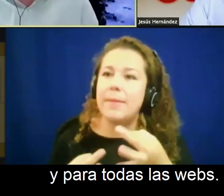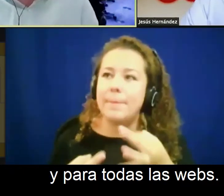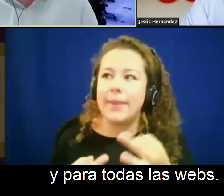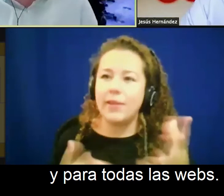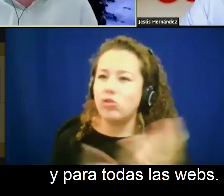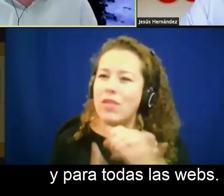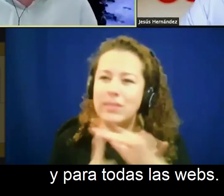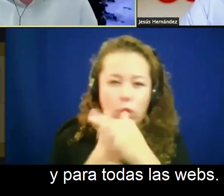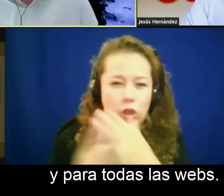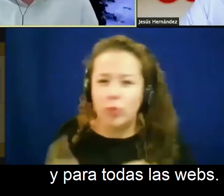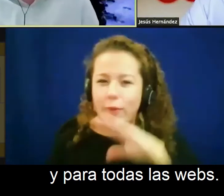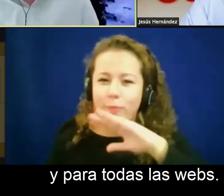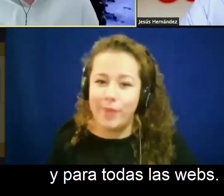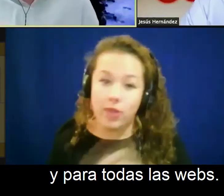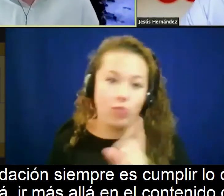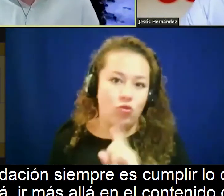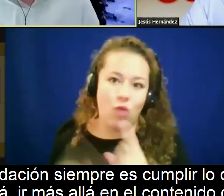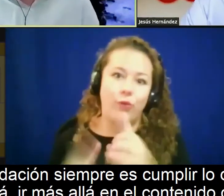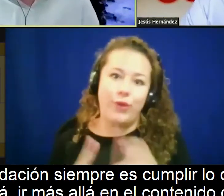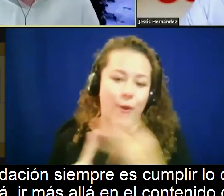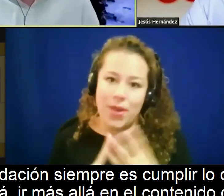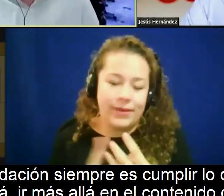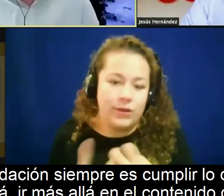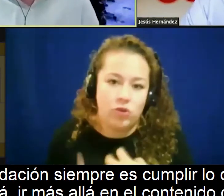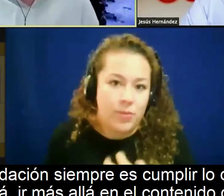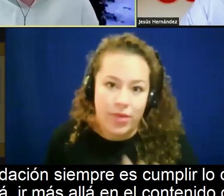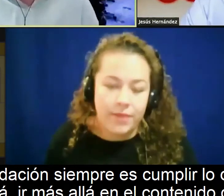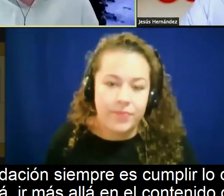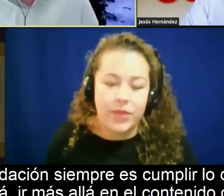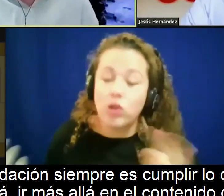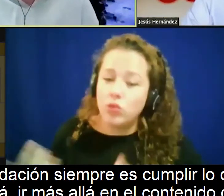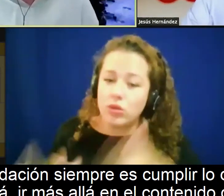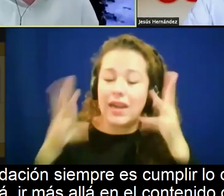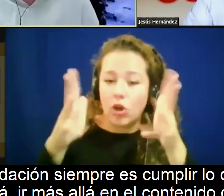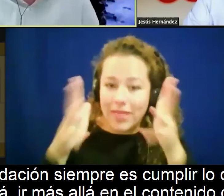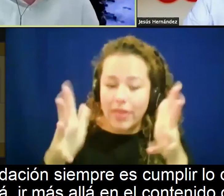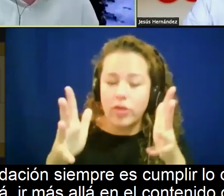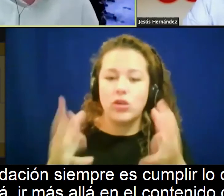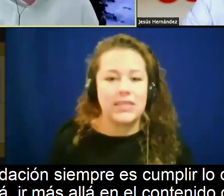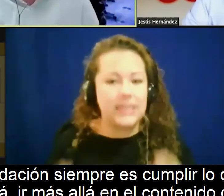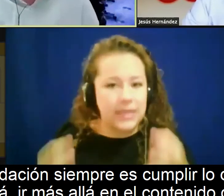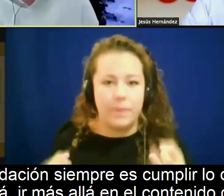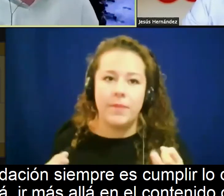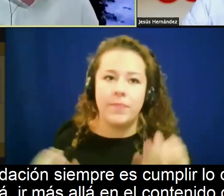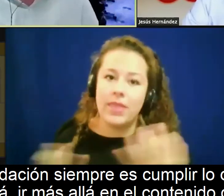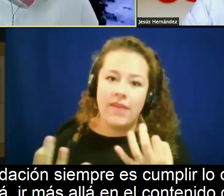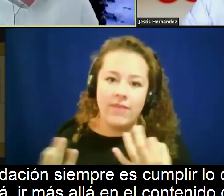y para todas las webs. Entonces, nuestra recomendación siempre es cumplir,